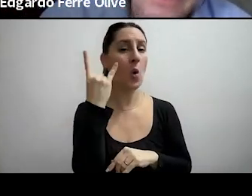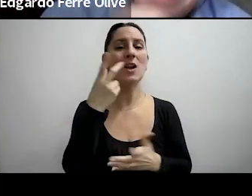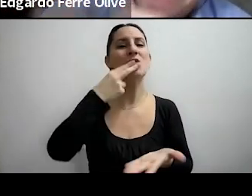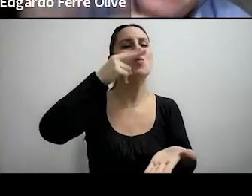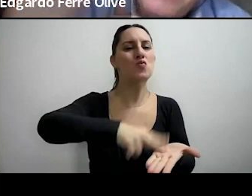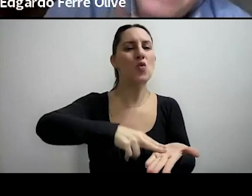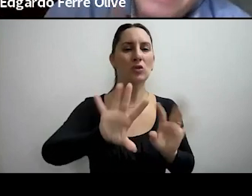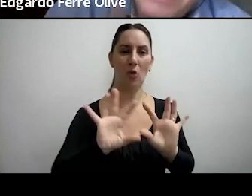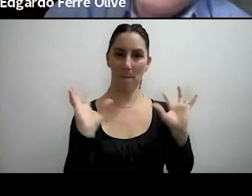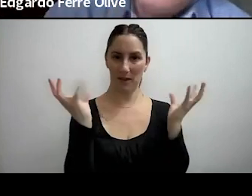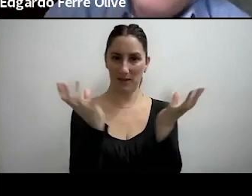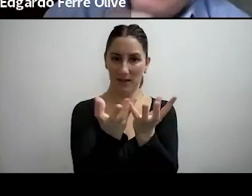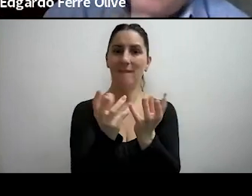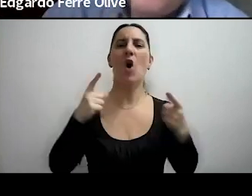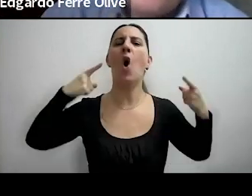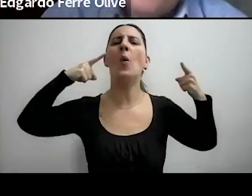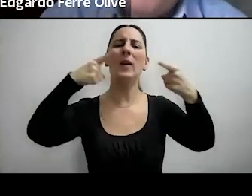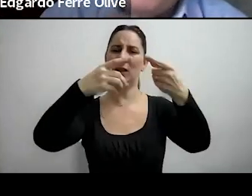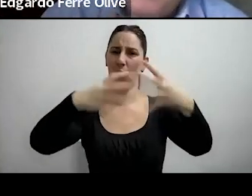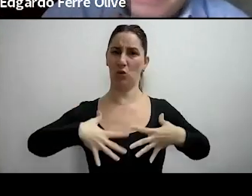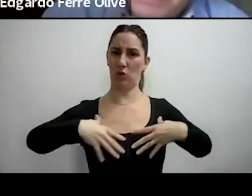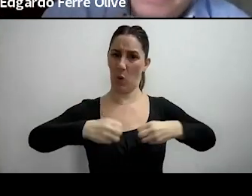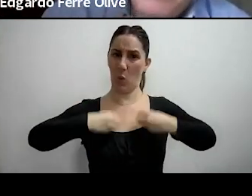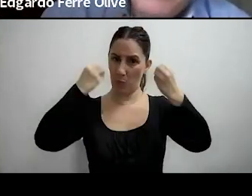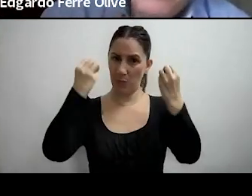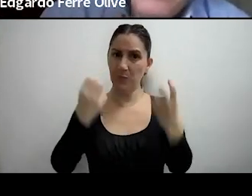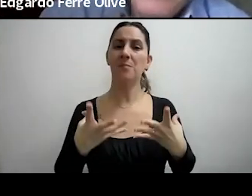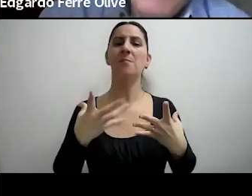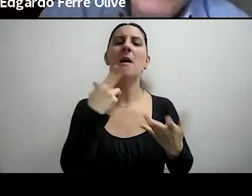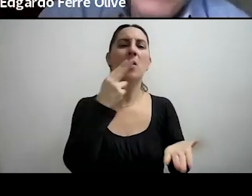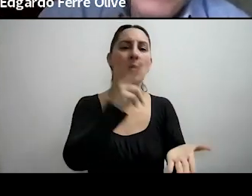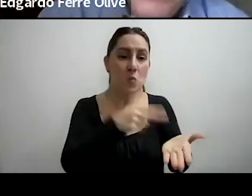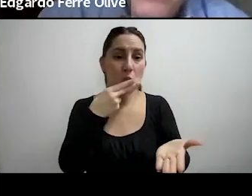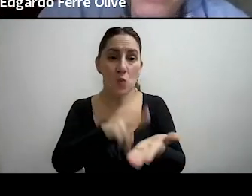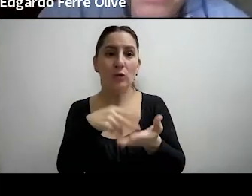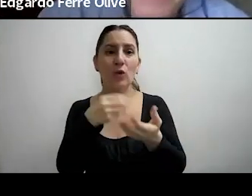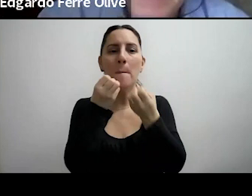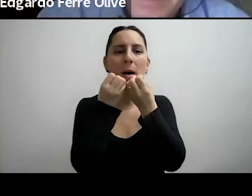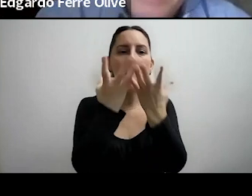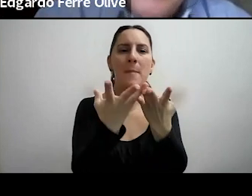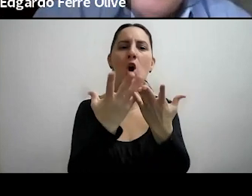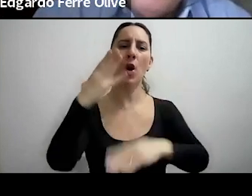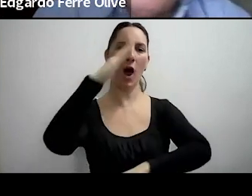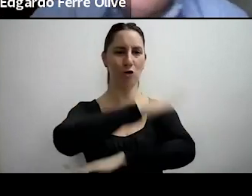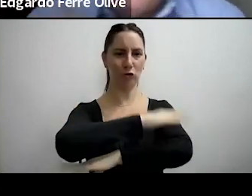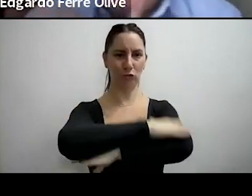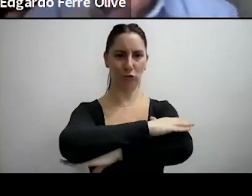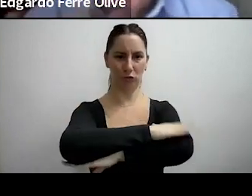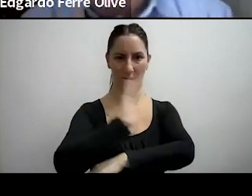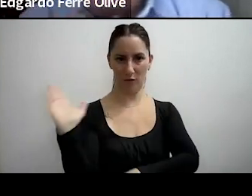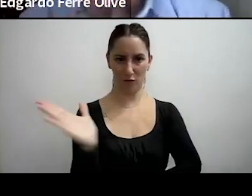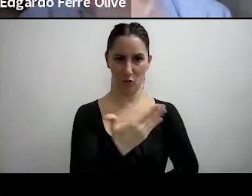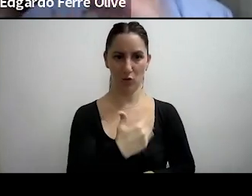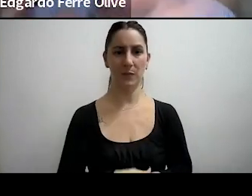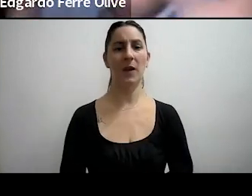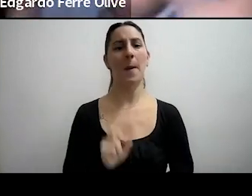hace a lograr el bienestar a través de la incorporación del impuesto para ir modificando pautas de conducta. Los permisos